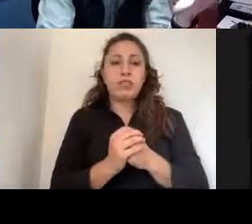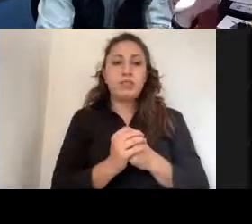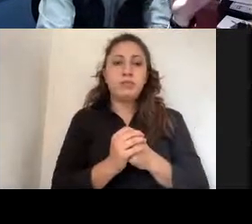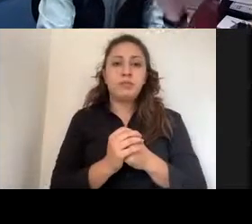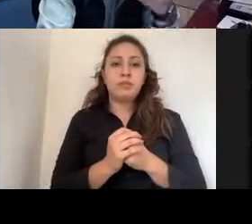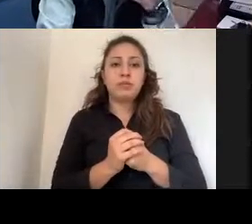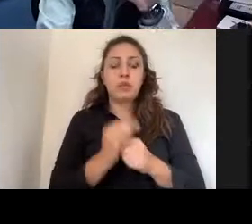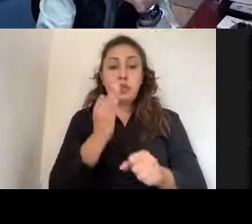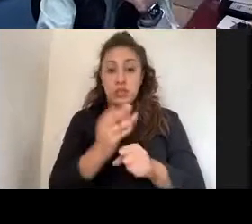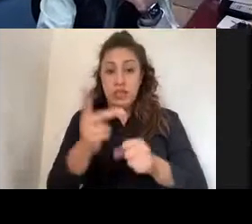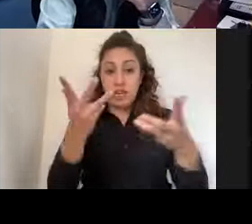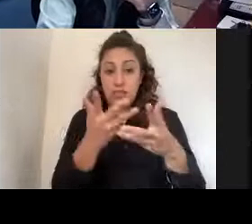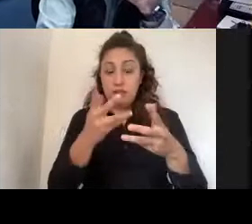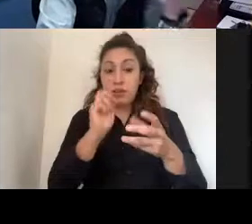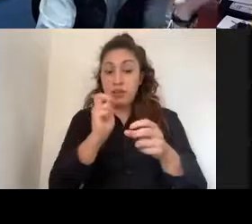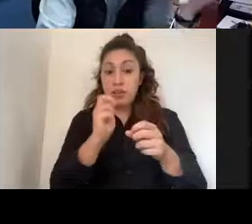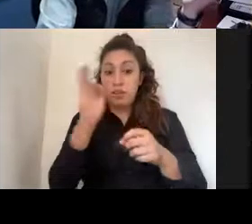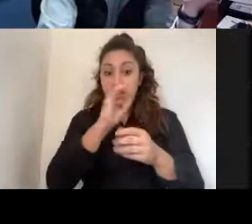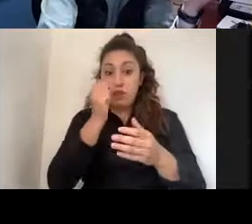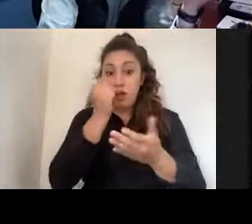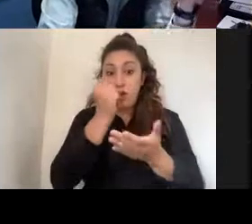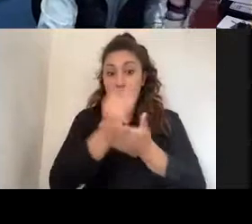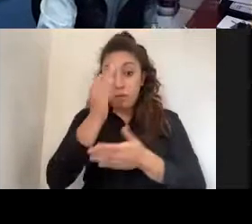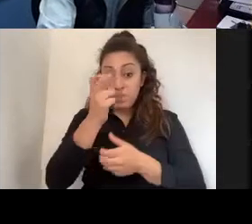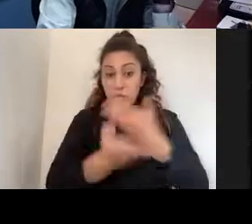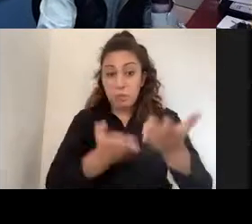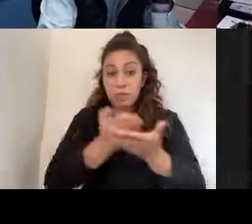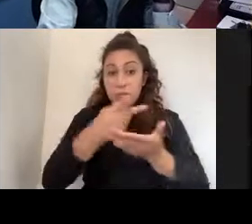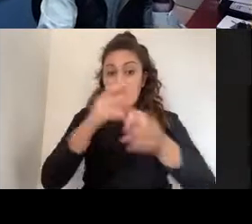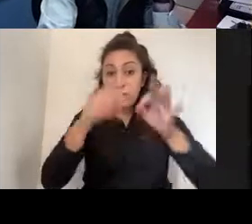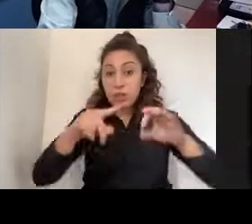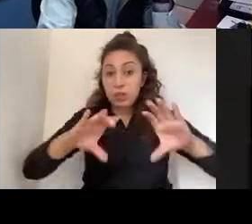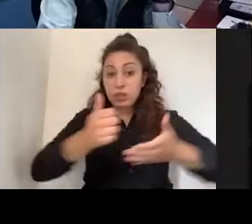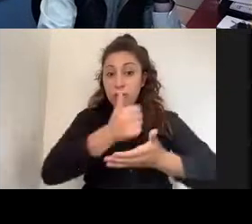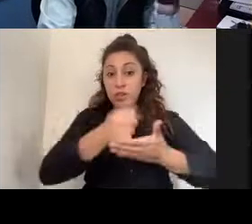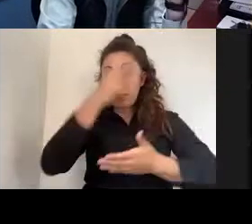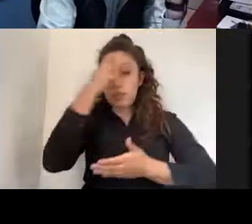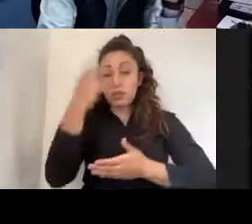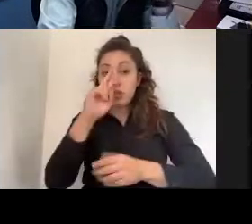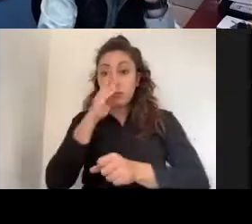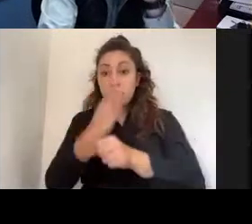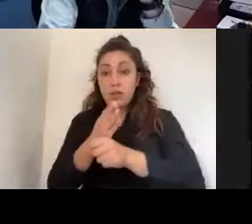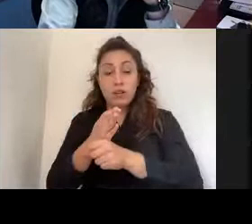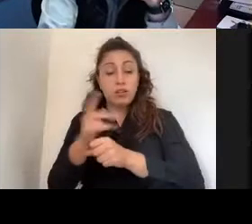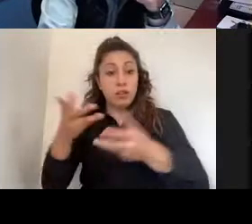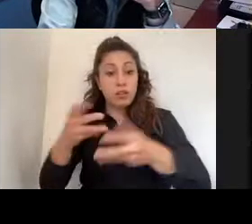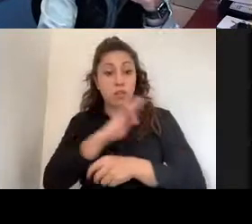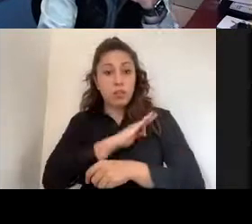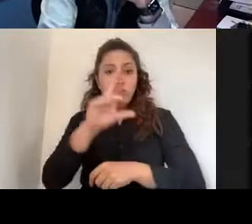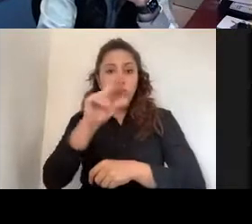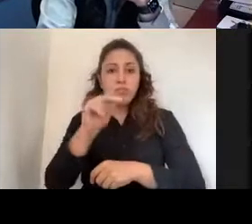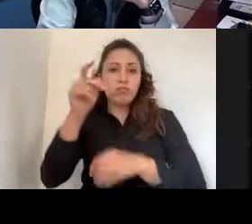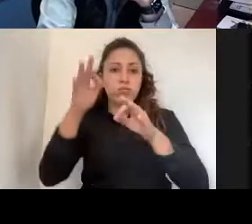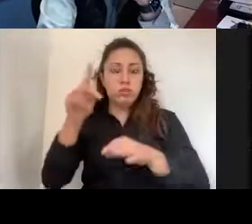estamos legislando sin facultades, porque estamos hablando de un delito federal. Ese era mi comentario, señor presidente.